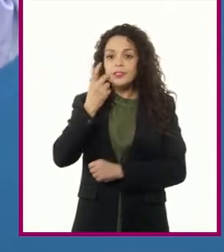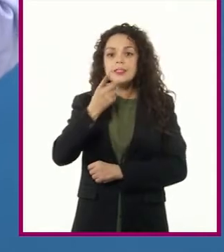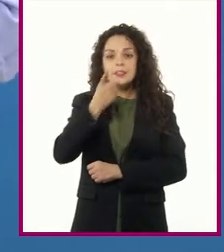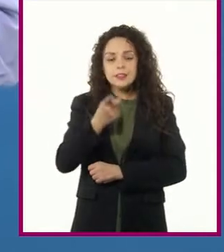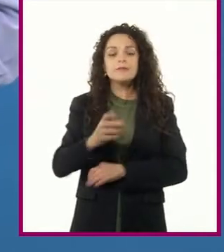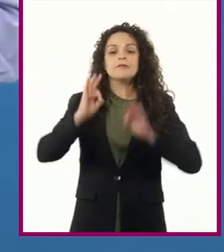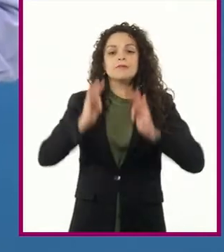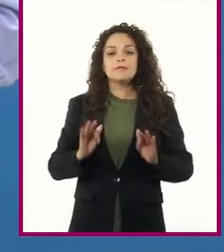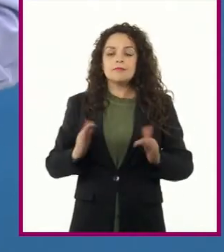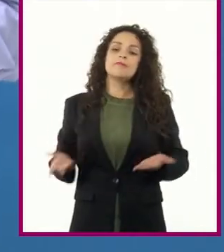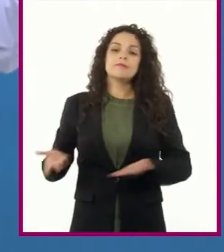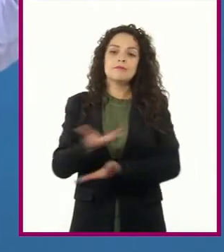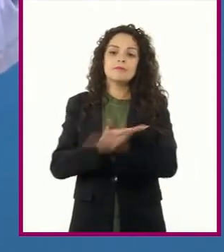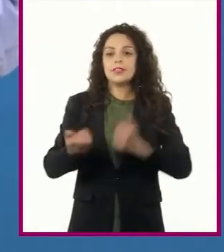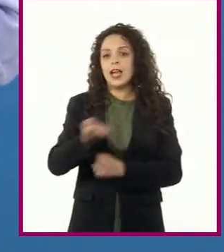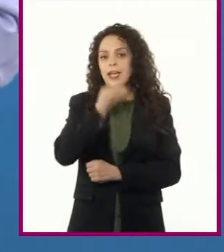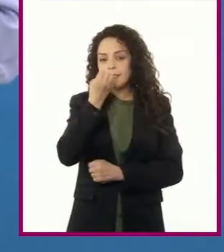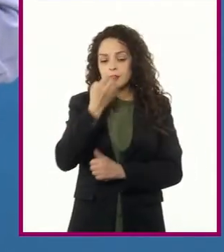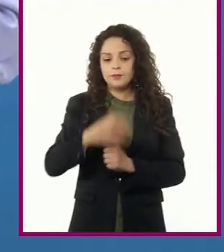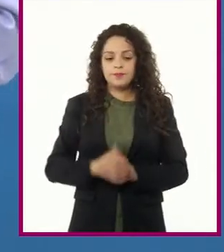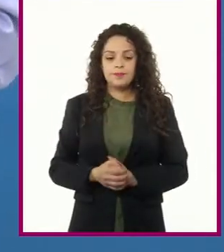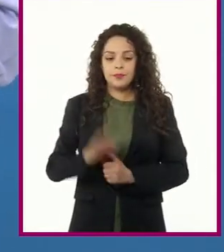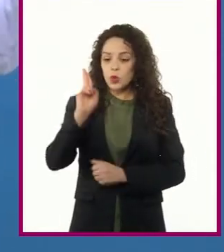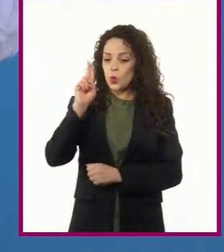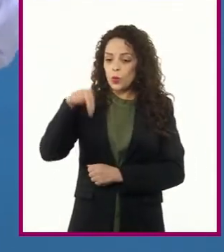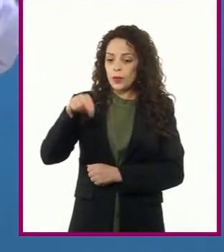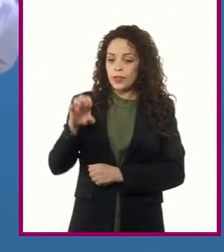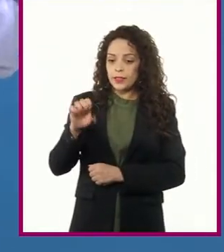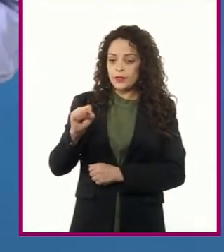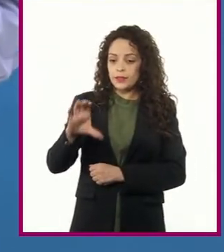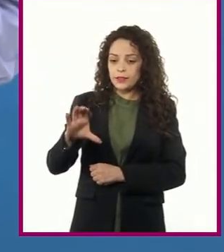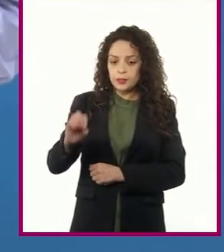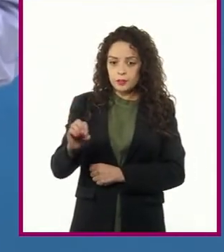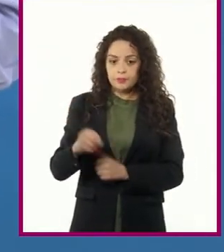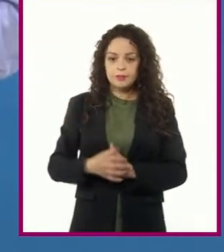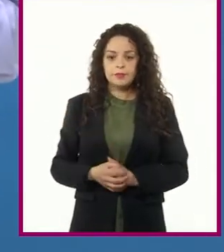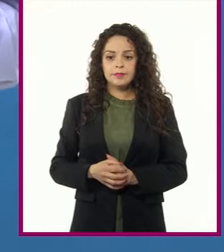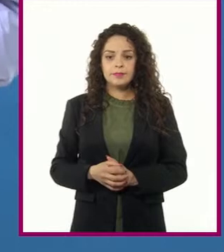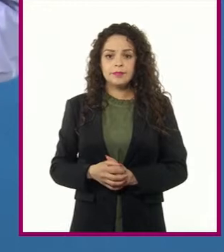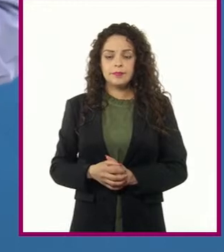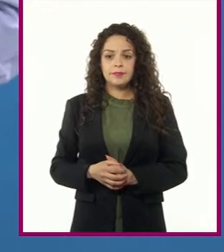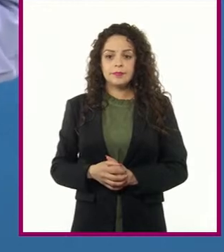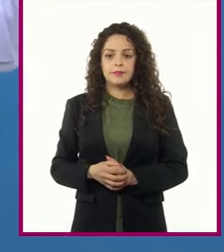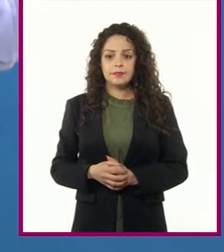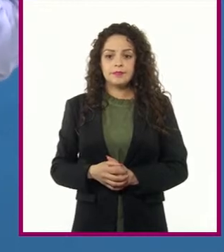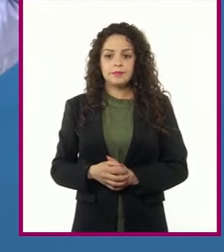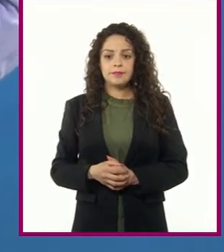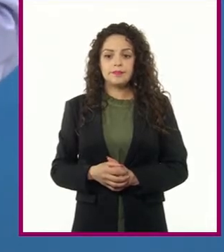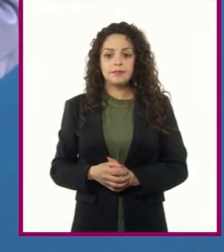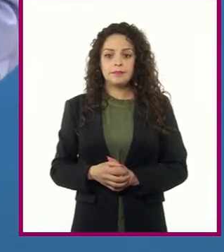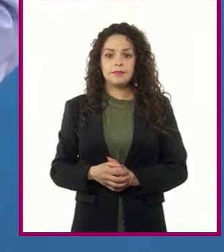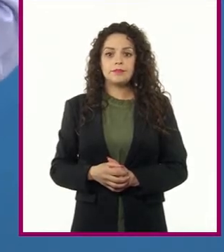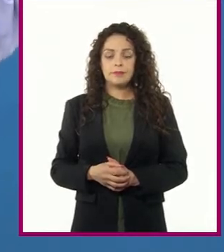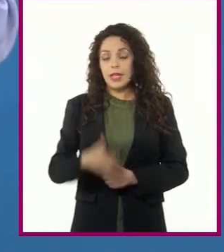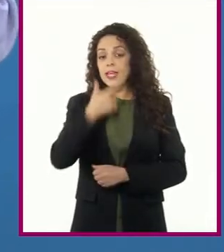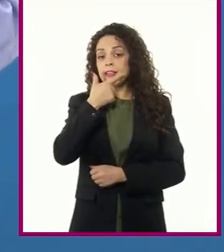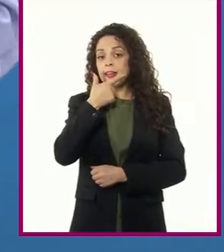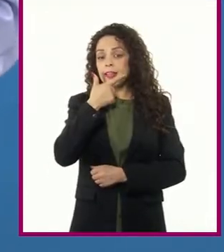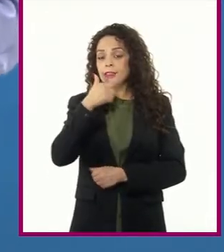pacífica en las escuelas. La Organización de las Naciones Unidas para la Educación, la Ciencia y la Cultura, por sus siglas en